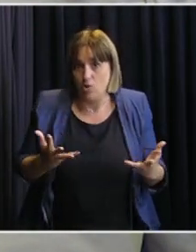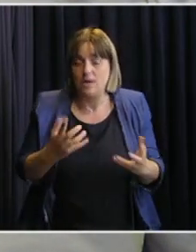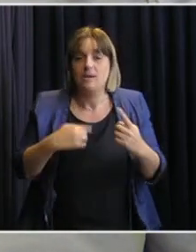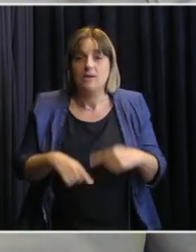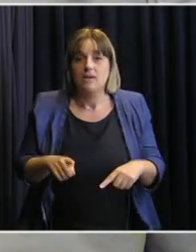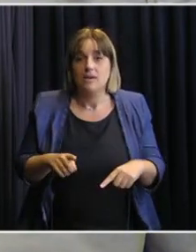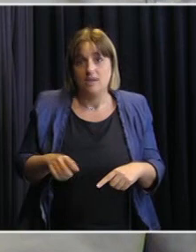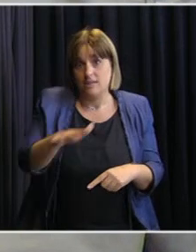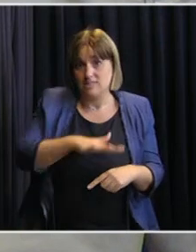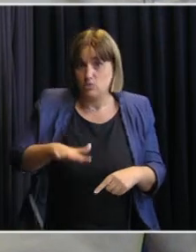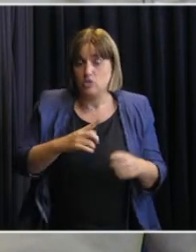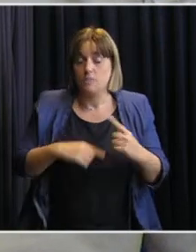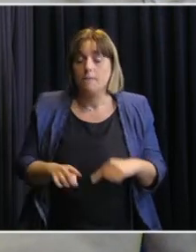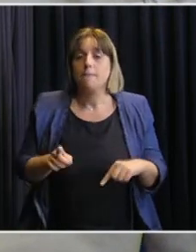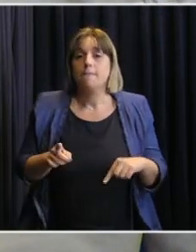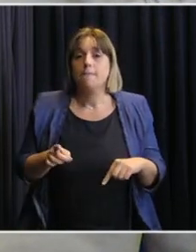en este caso.